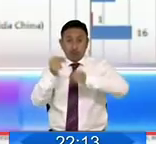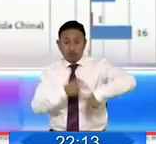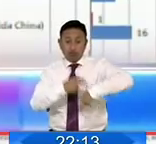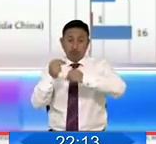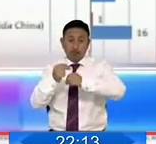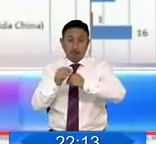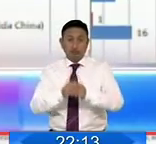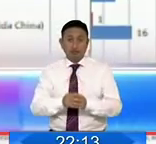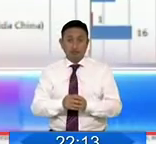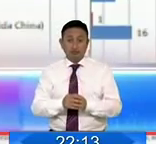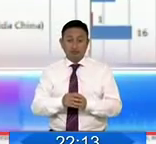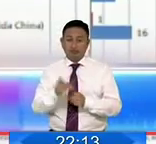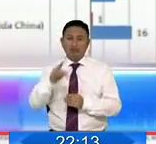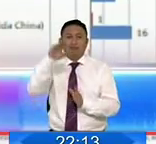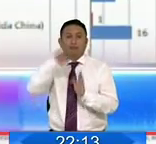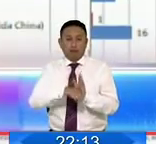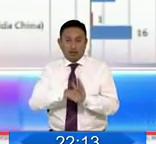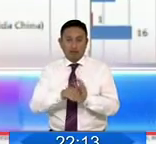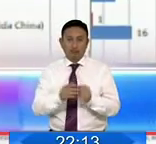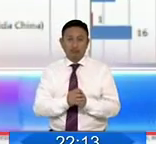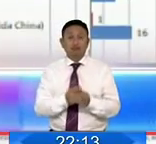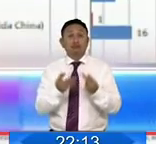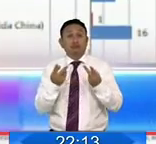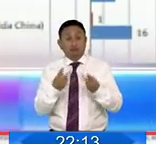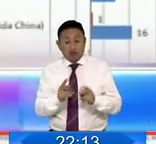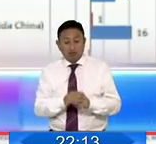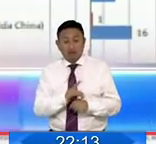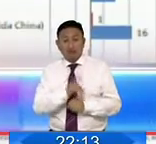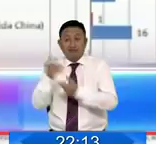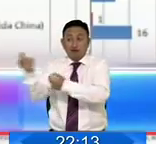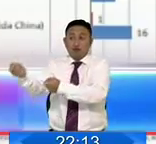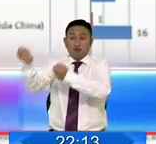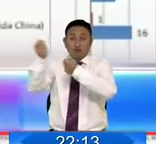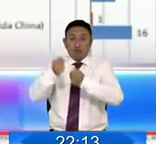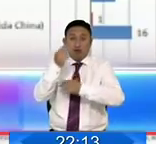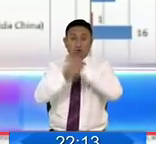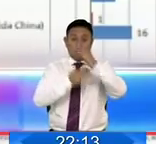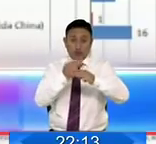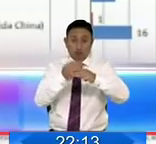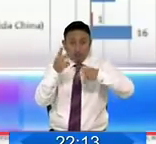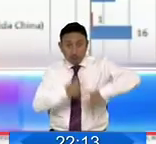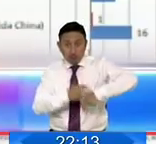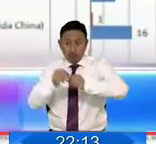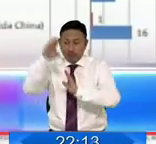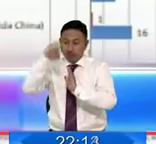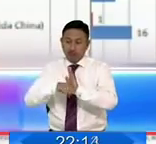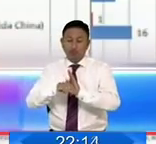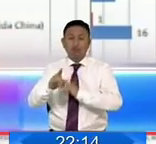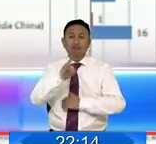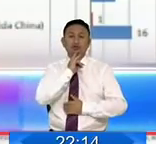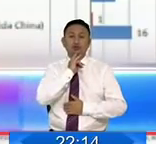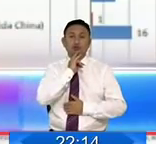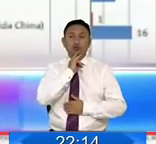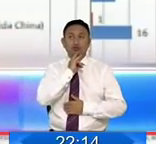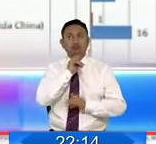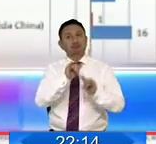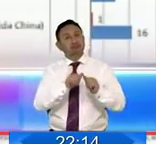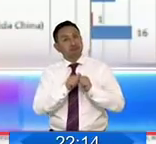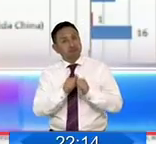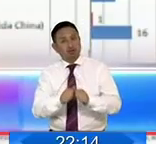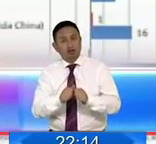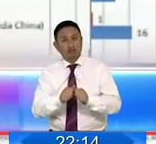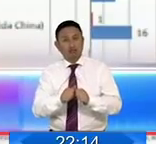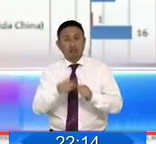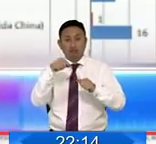a la propia región. También bajan las exportaciones de la región al mundo. A Estados Unidos no. A Estados Unidos la